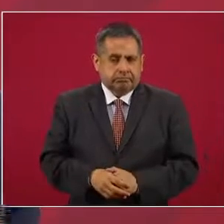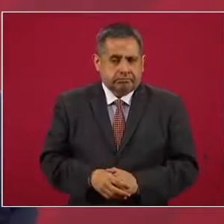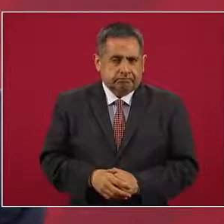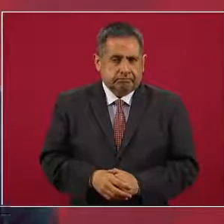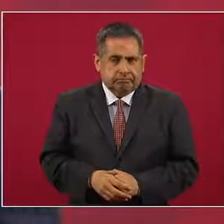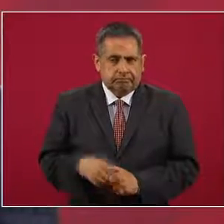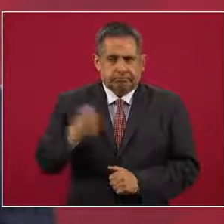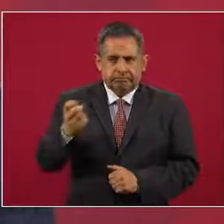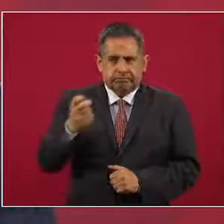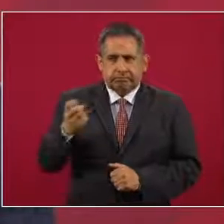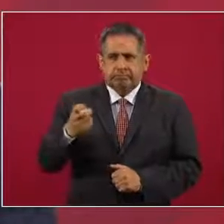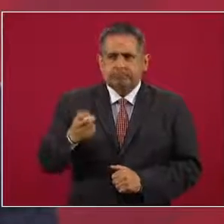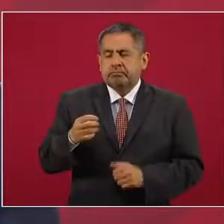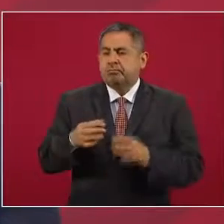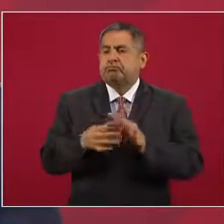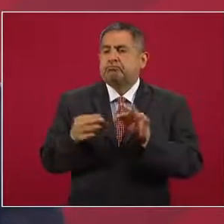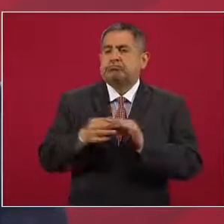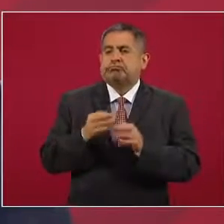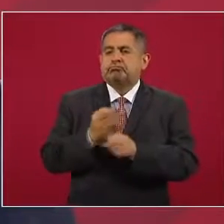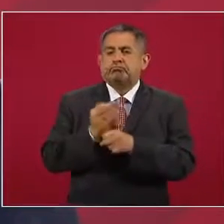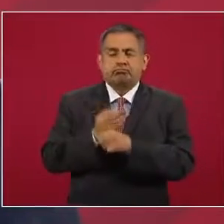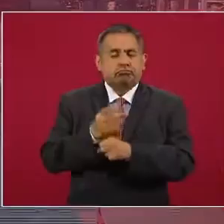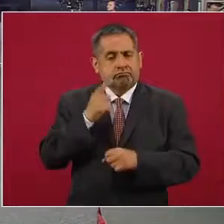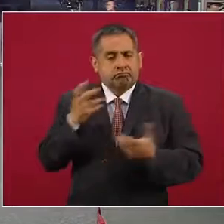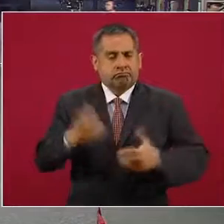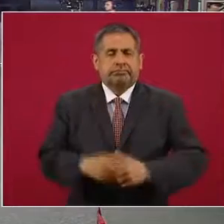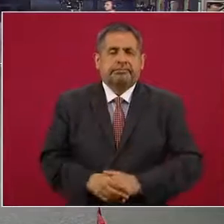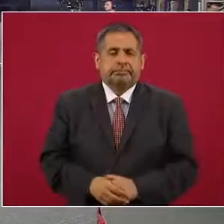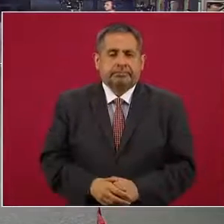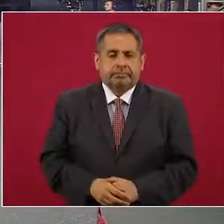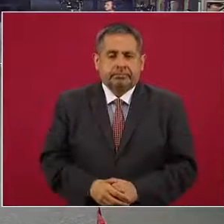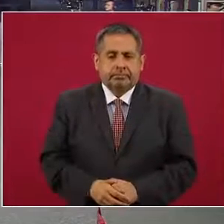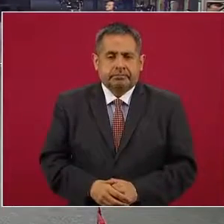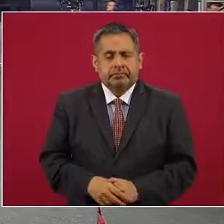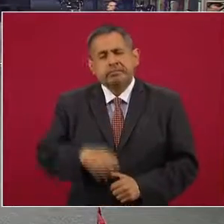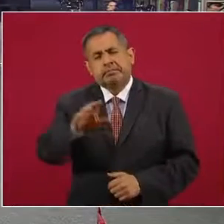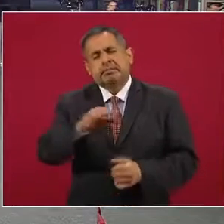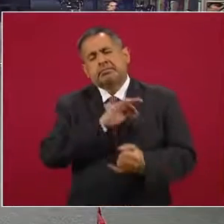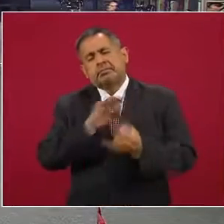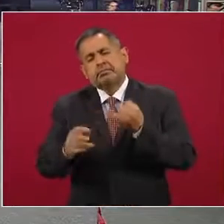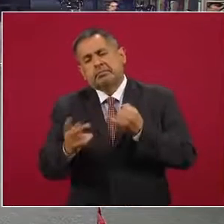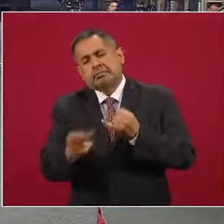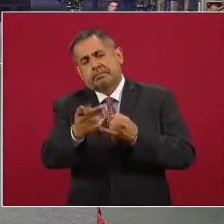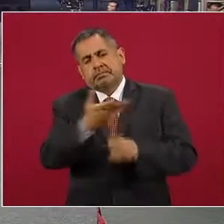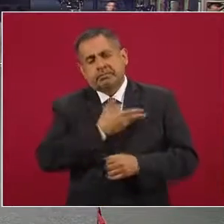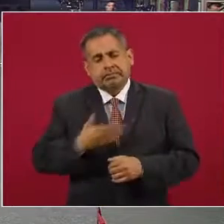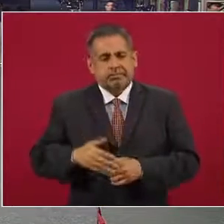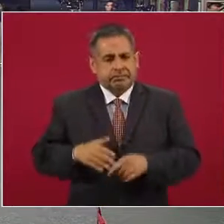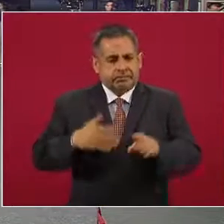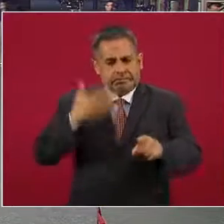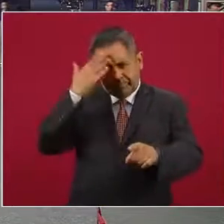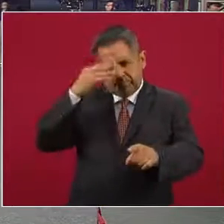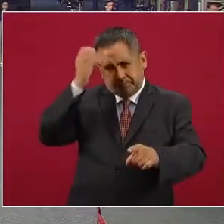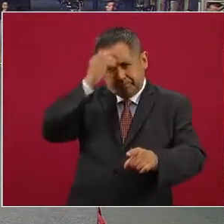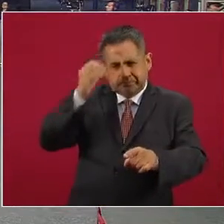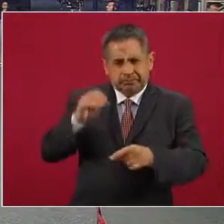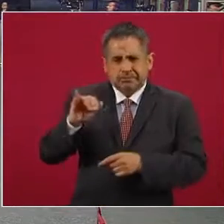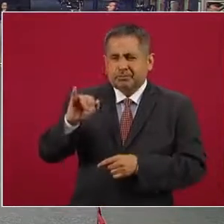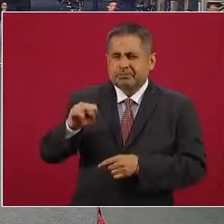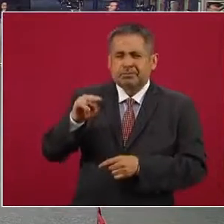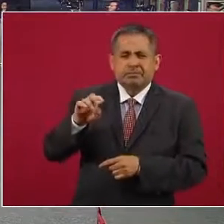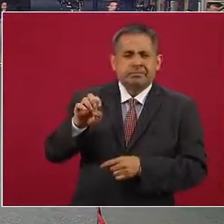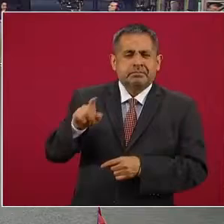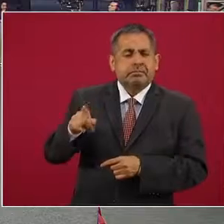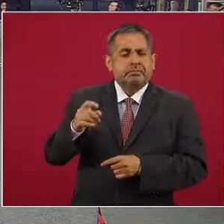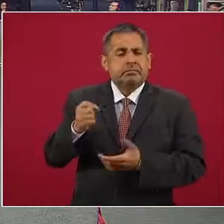Eso es lo que se está haciendo. Bueno. Y mi última pregunta, presidente, saber su opinión sobre que el INE aprobó